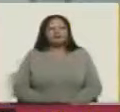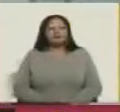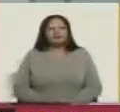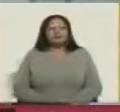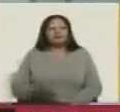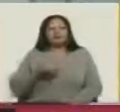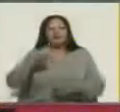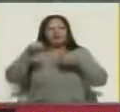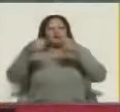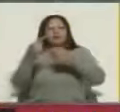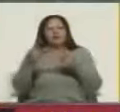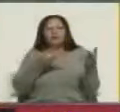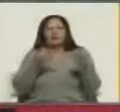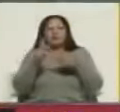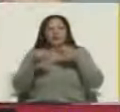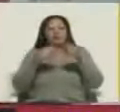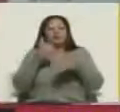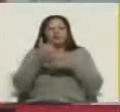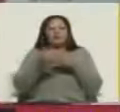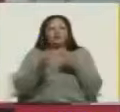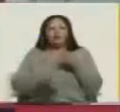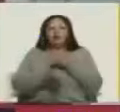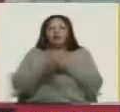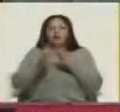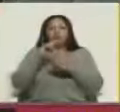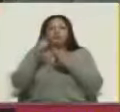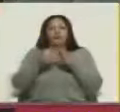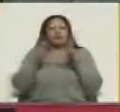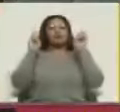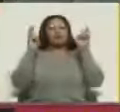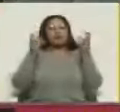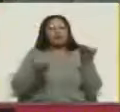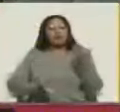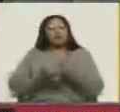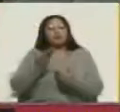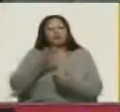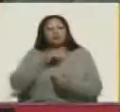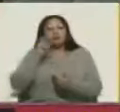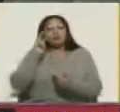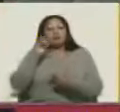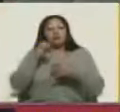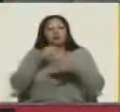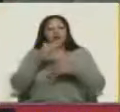prometemos tenerla nuevamente en el programa completo, para que sigamos ahondando más en este tema tan importante que tiene que ver con esta